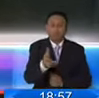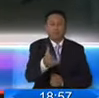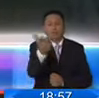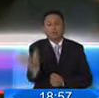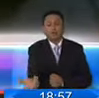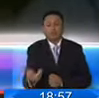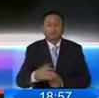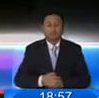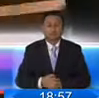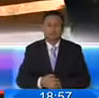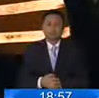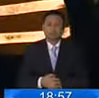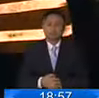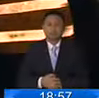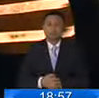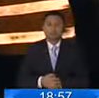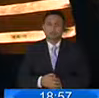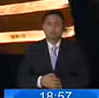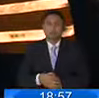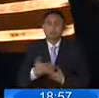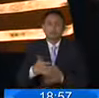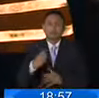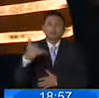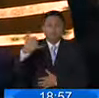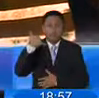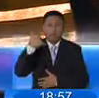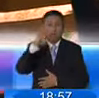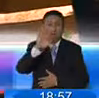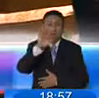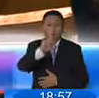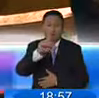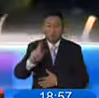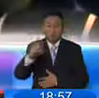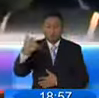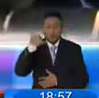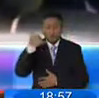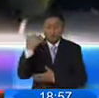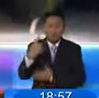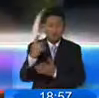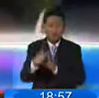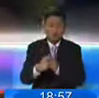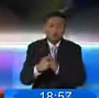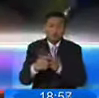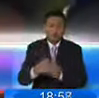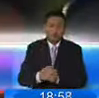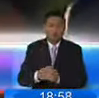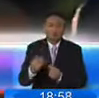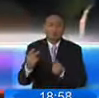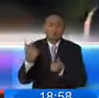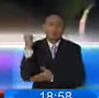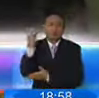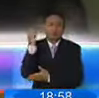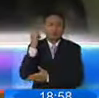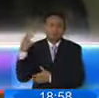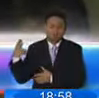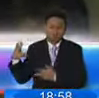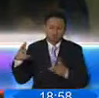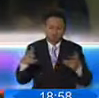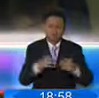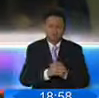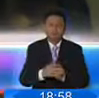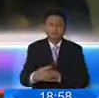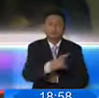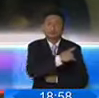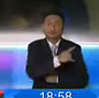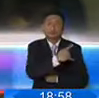ya se privó acá. Tras un llamado de auxilio al ECU 911, las unidades de respuesta se activaron. Timoteo